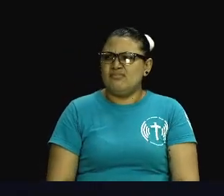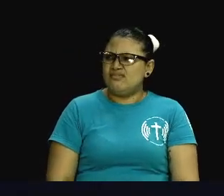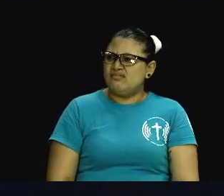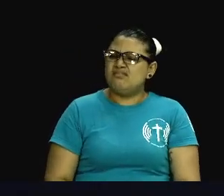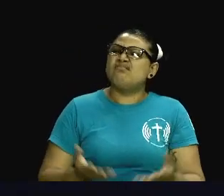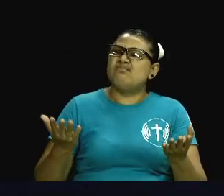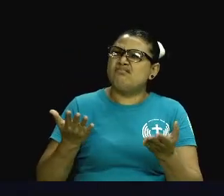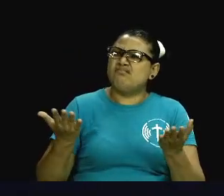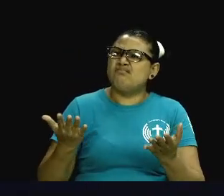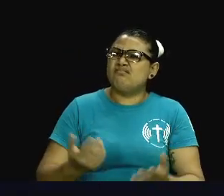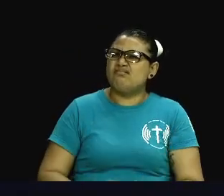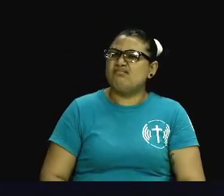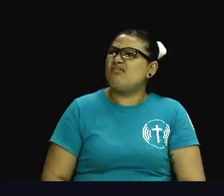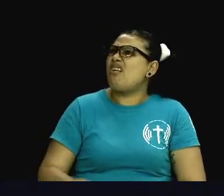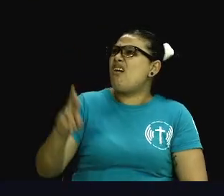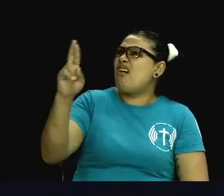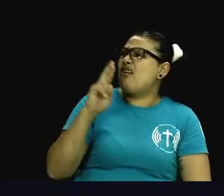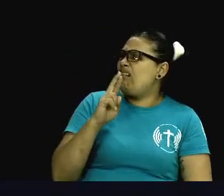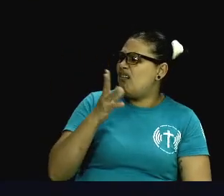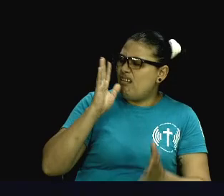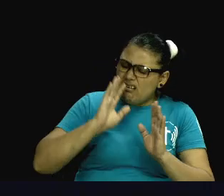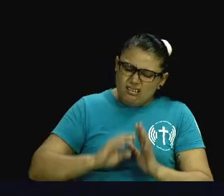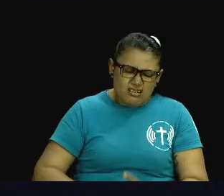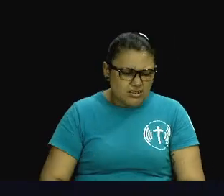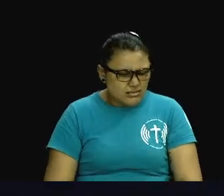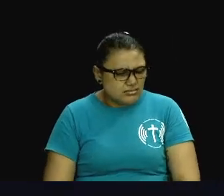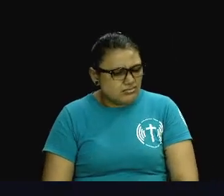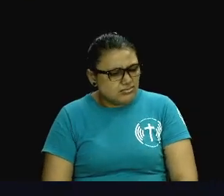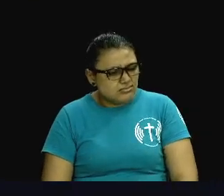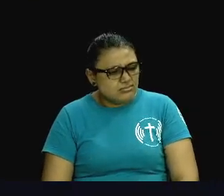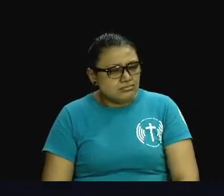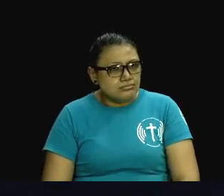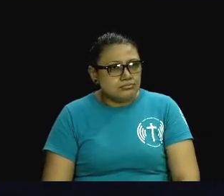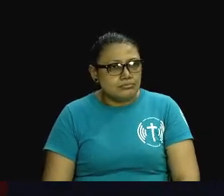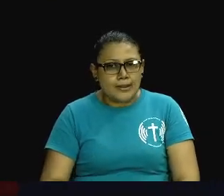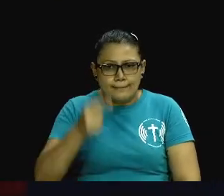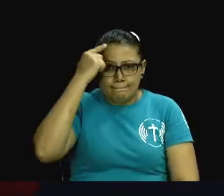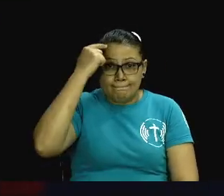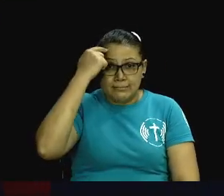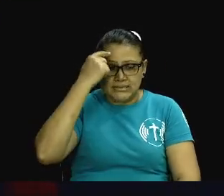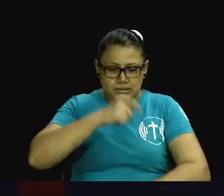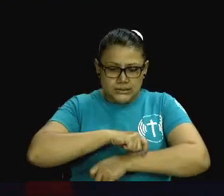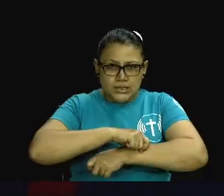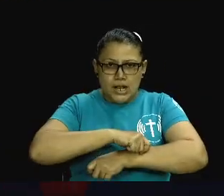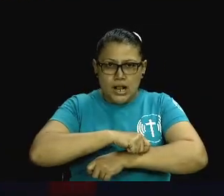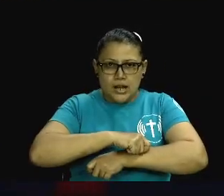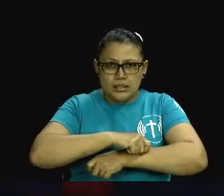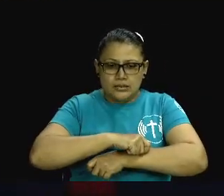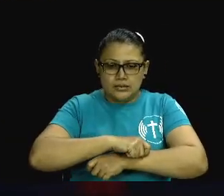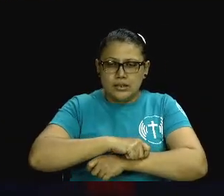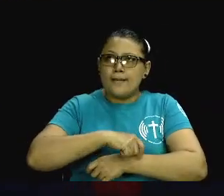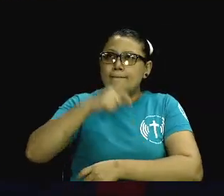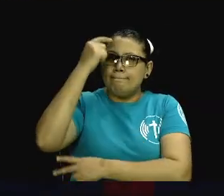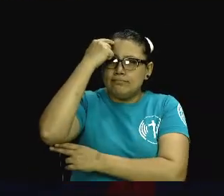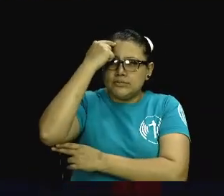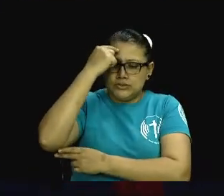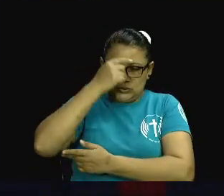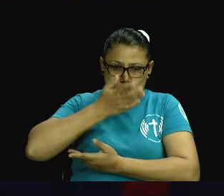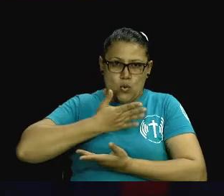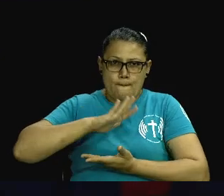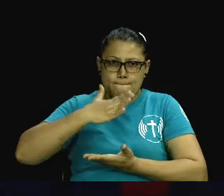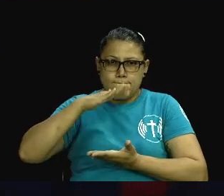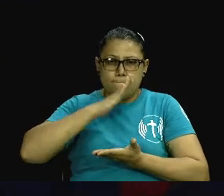aventurado si dios no me ha contestado es es pensar en la carne pensar en el espíritu siendo dios eterno